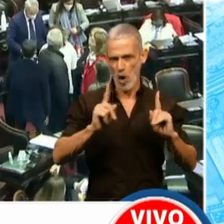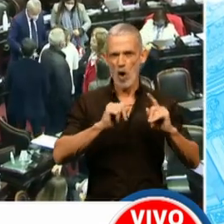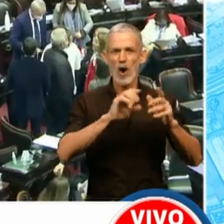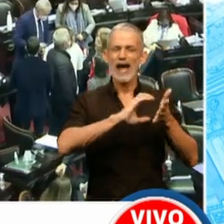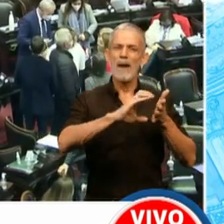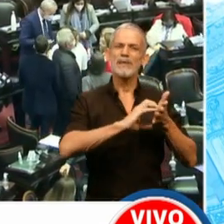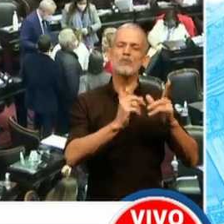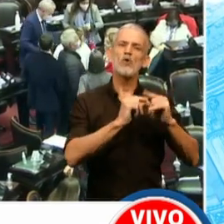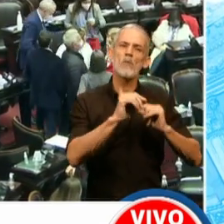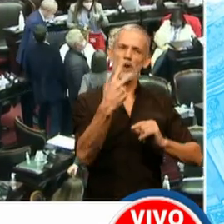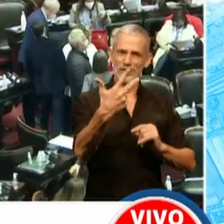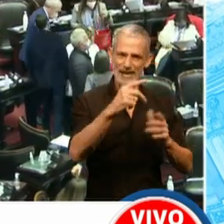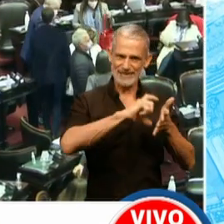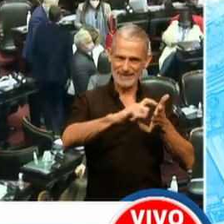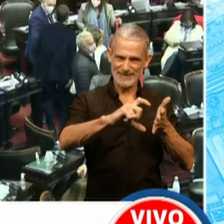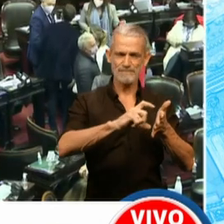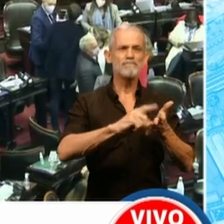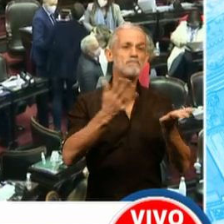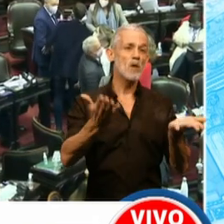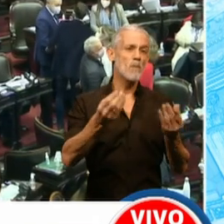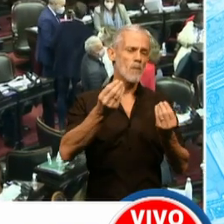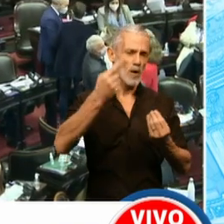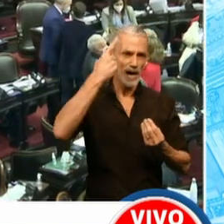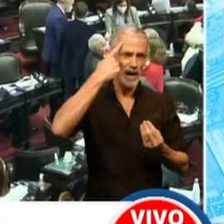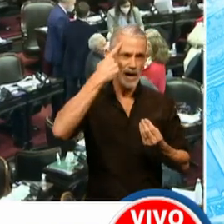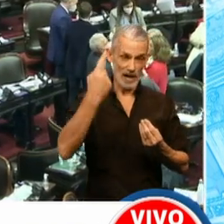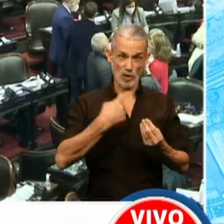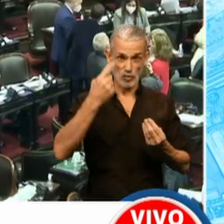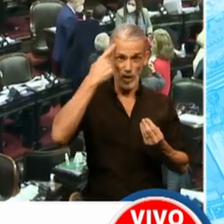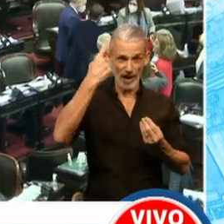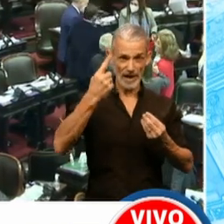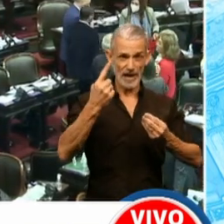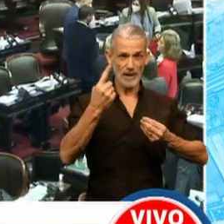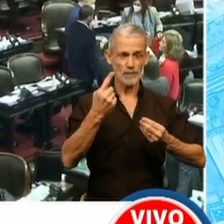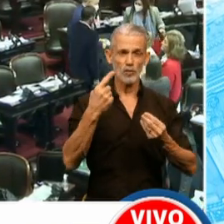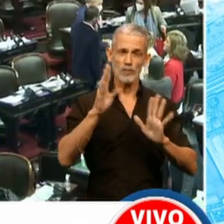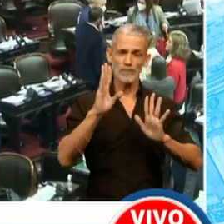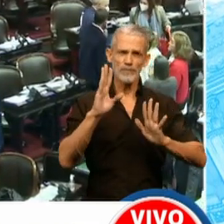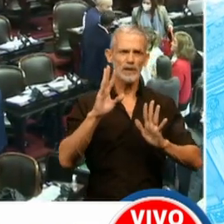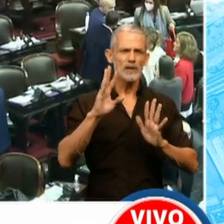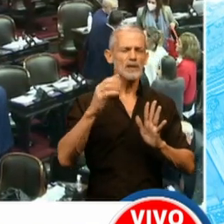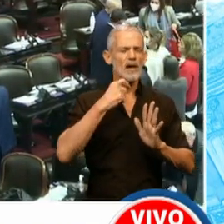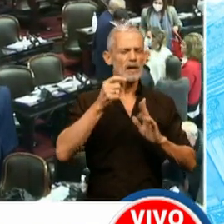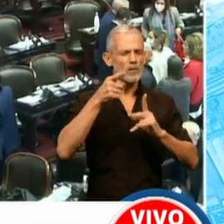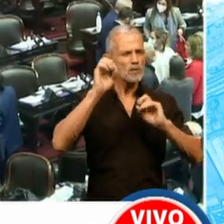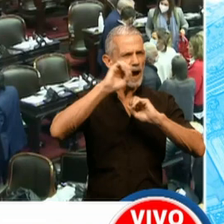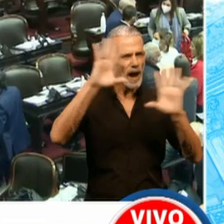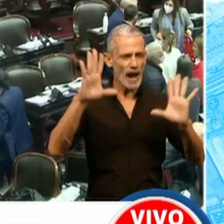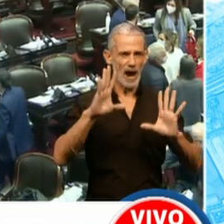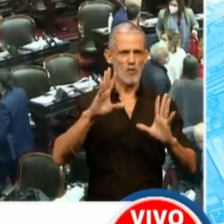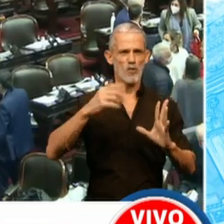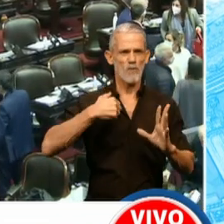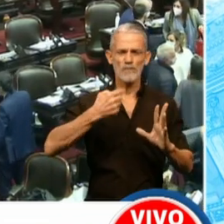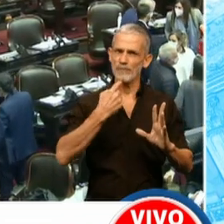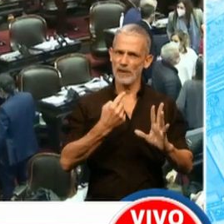capítulo sencillamente porque creemos en esto que yo sé muy clara de que no se